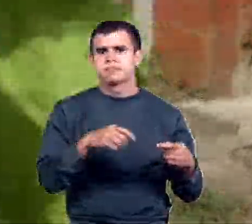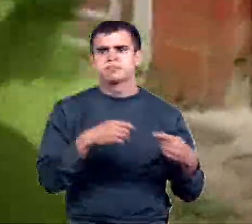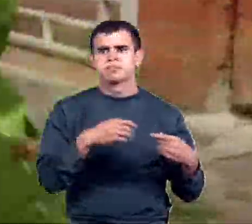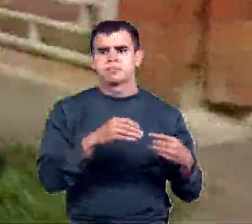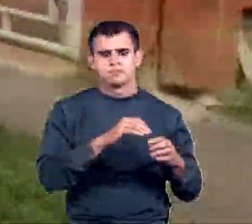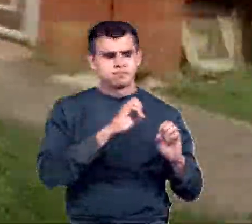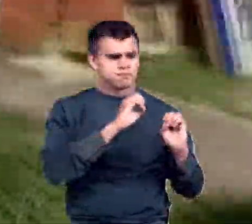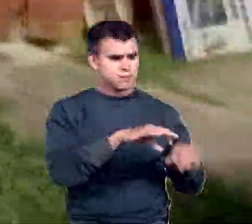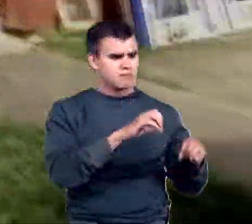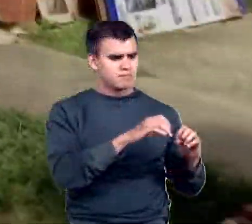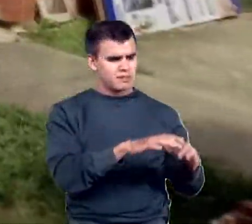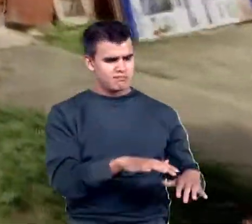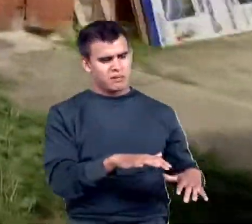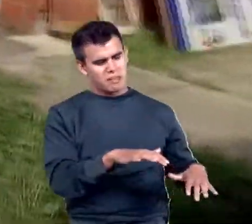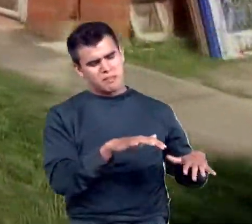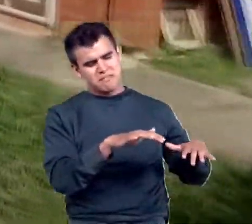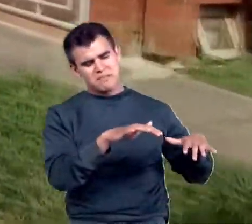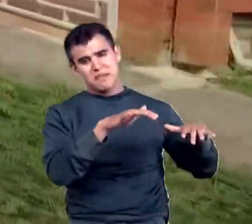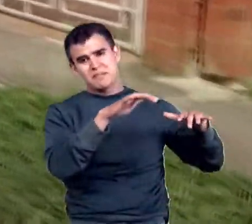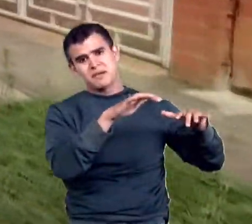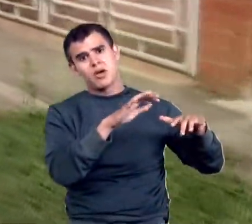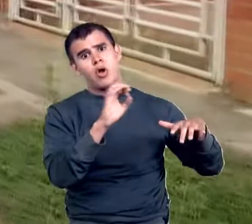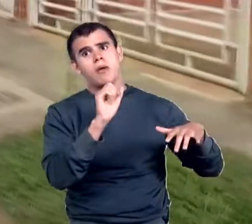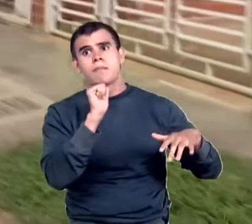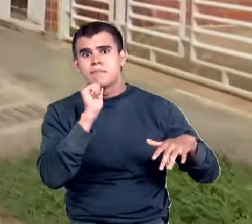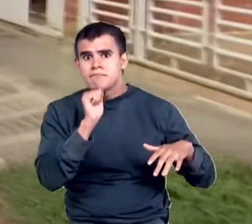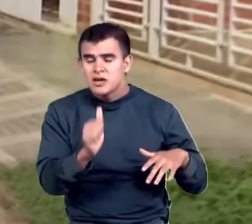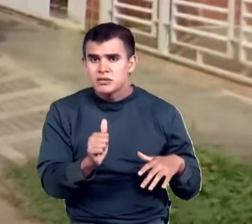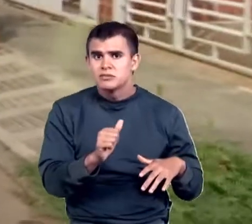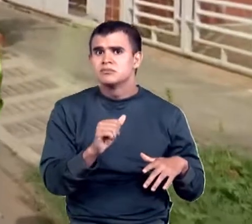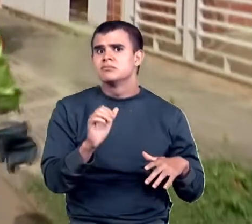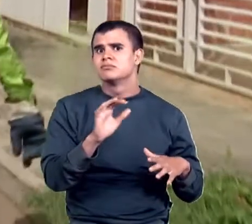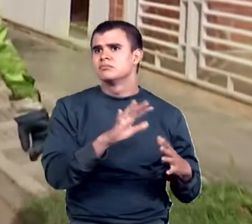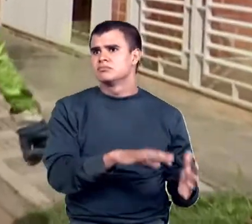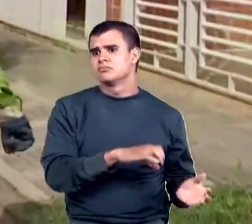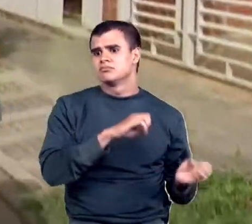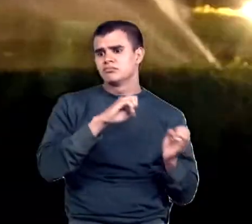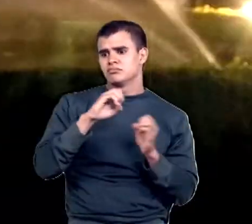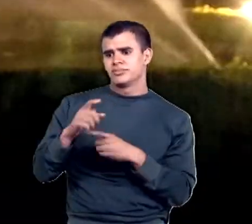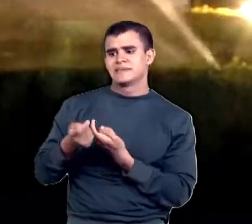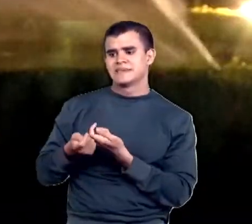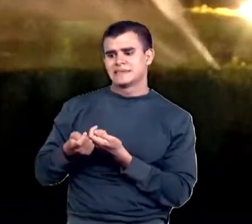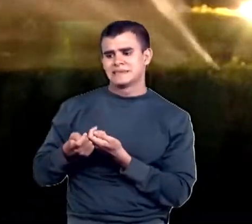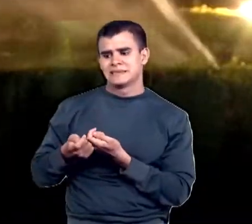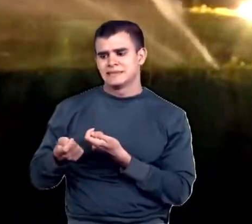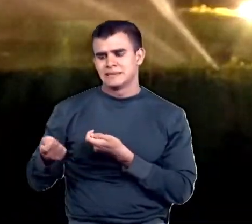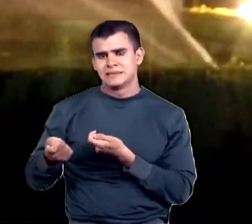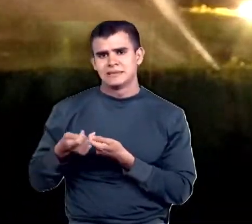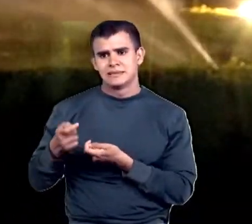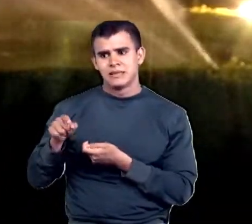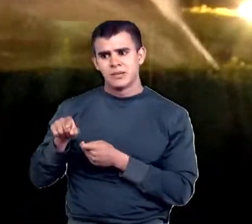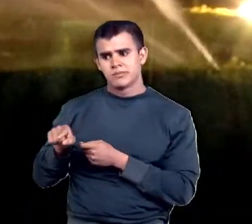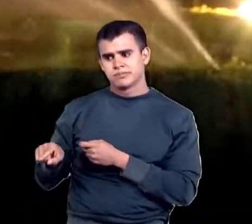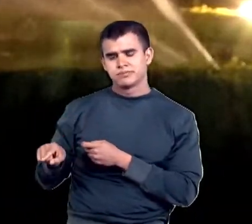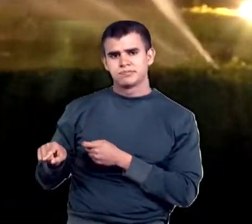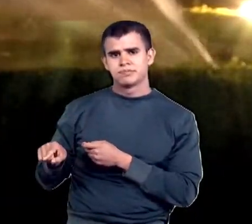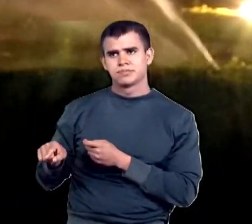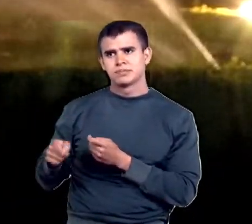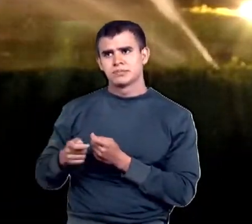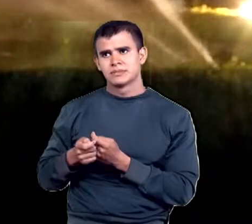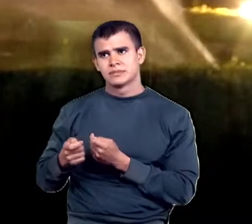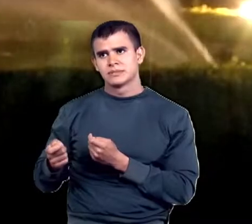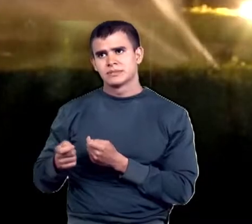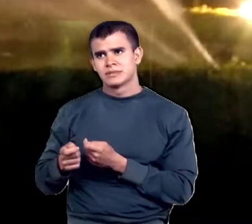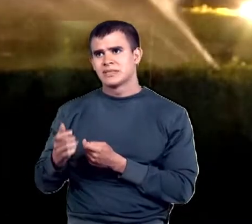sitios que llamamos depósitos de basura o vertederos de basura. O, peor aún, se deposita cerca a los lugares donde salen